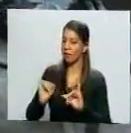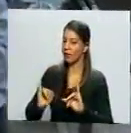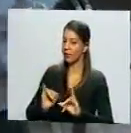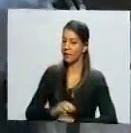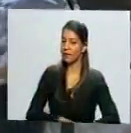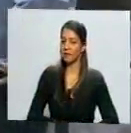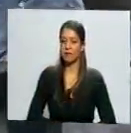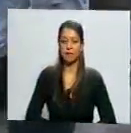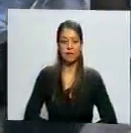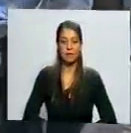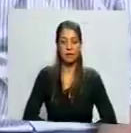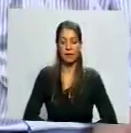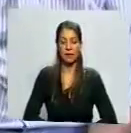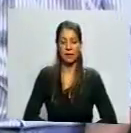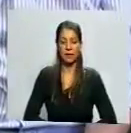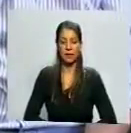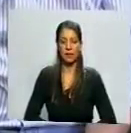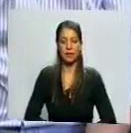presidenta.